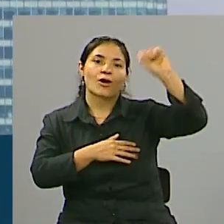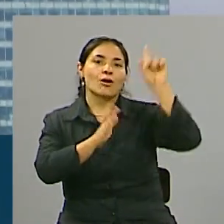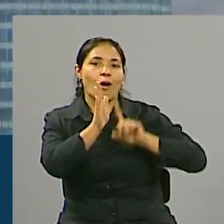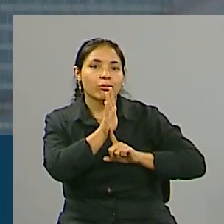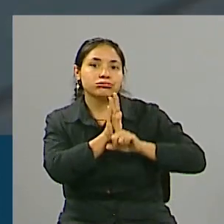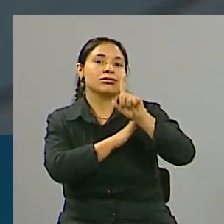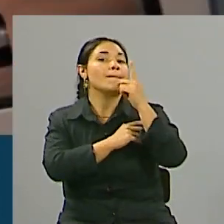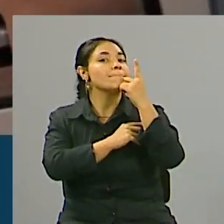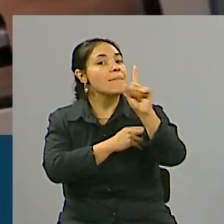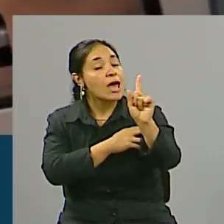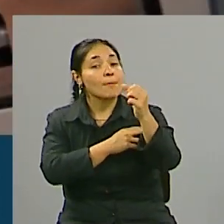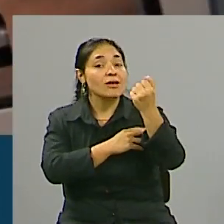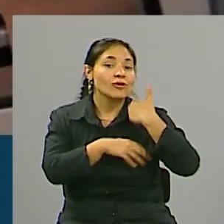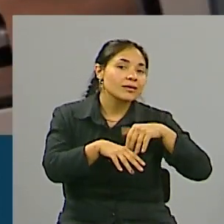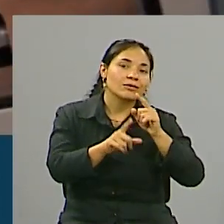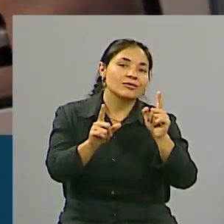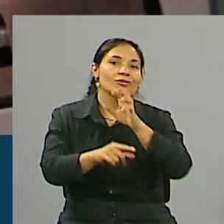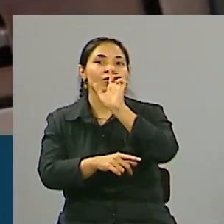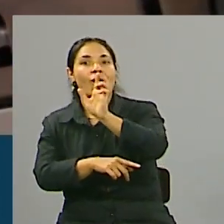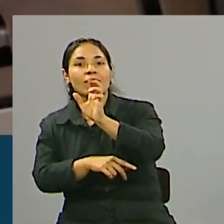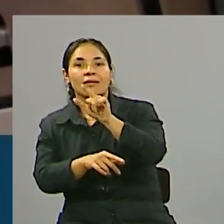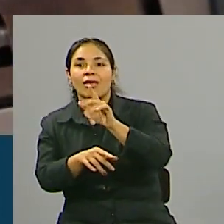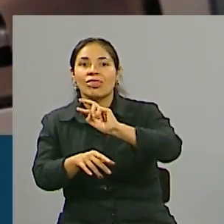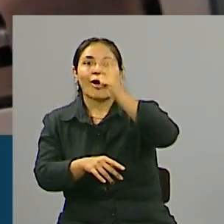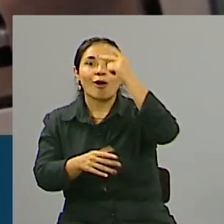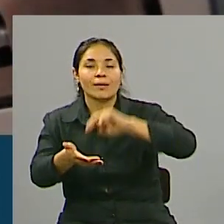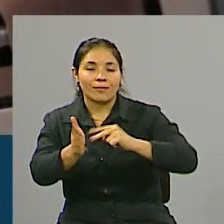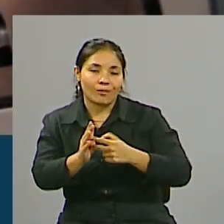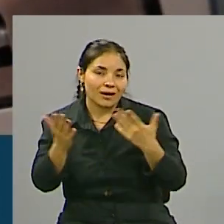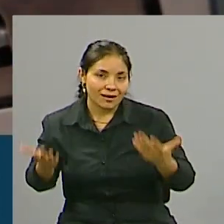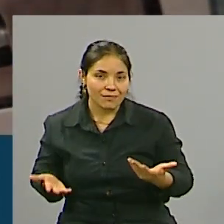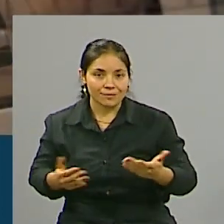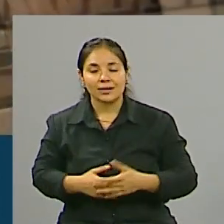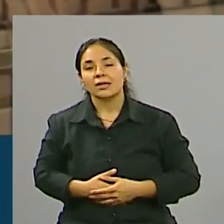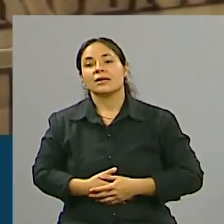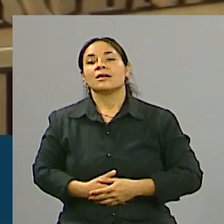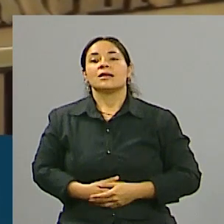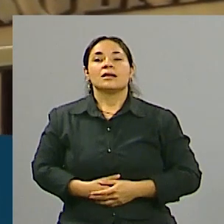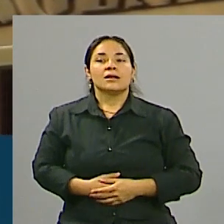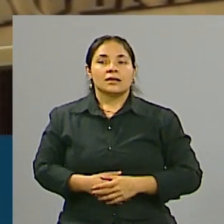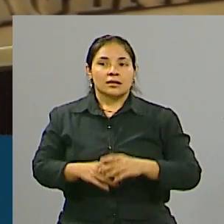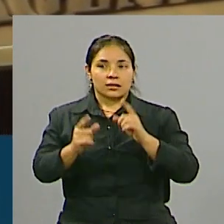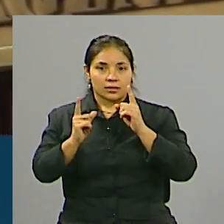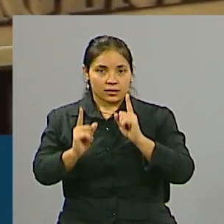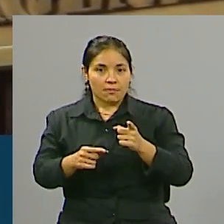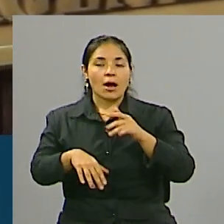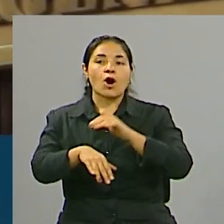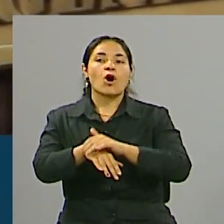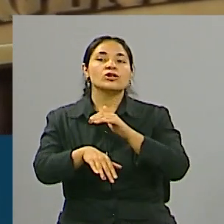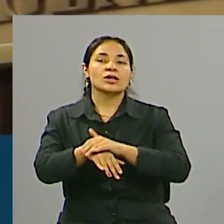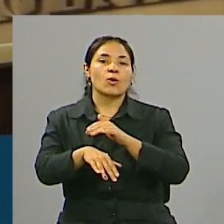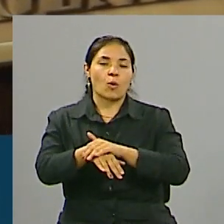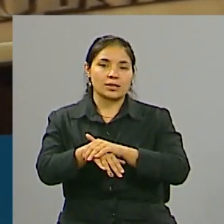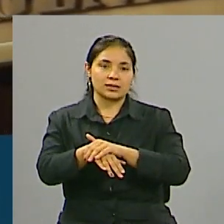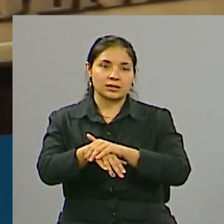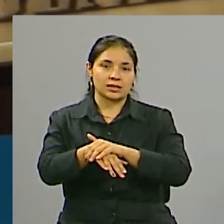cual implicaría un problema mucho mayor. Por otro lado, hay una serie de consecuencias adicionales